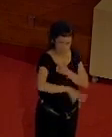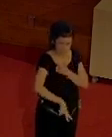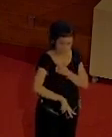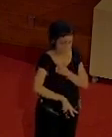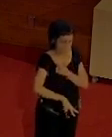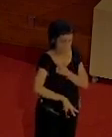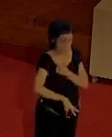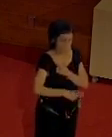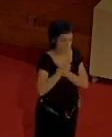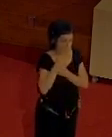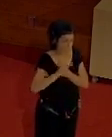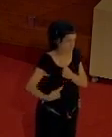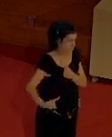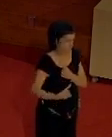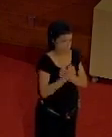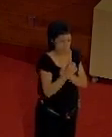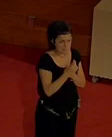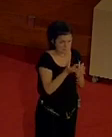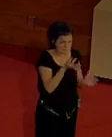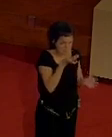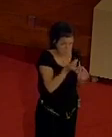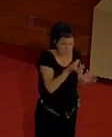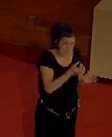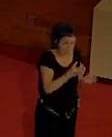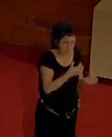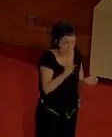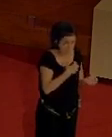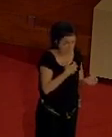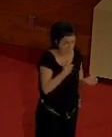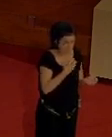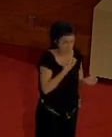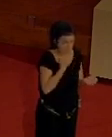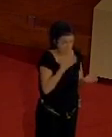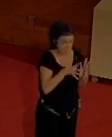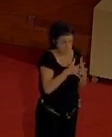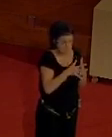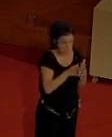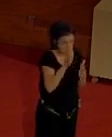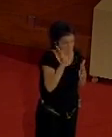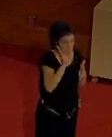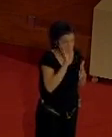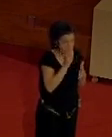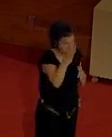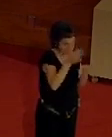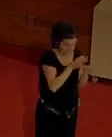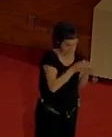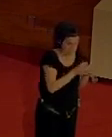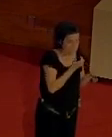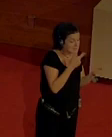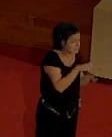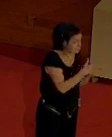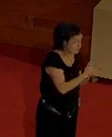hay posibilidad de que se concrete Mientras nos sigamos manteniendo con estos esquemas si no estamos en eso en qué